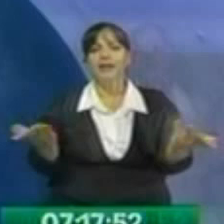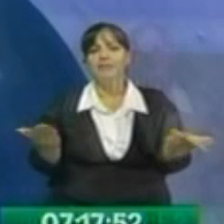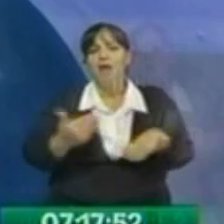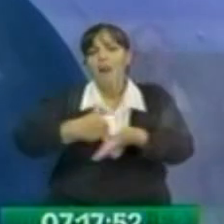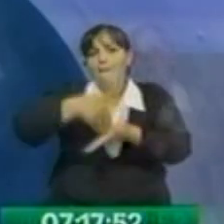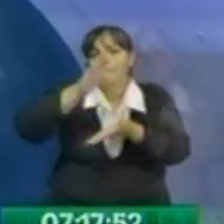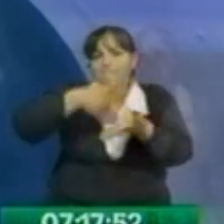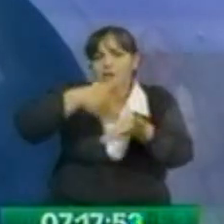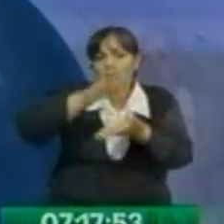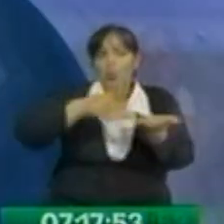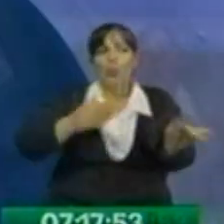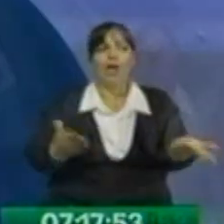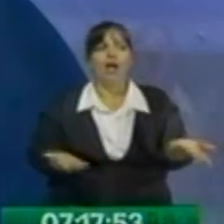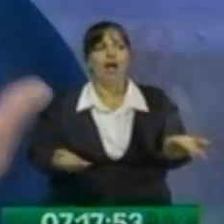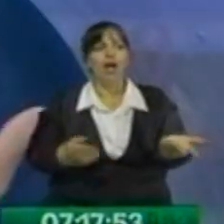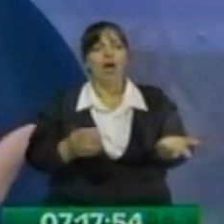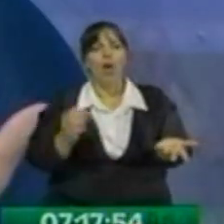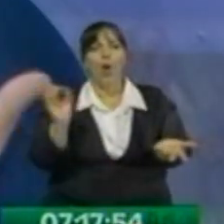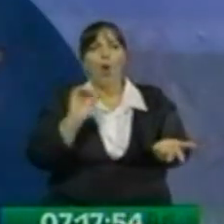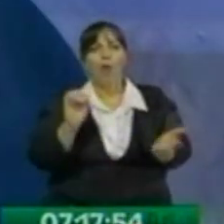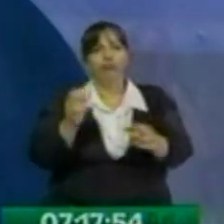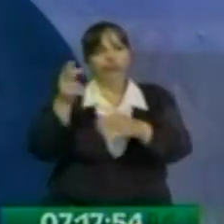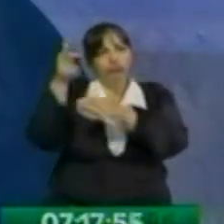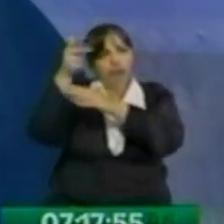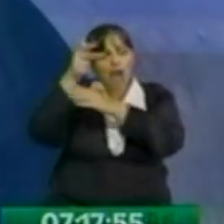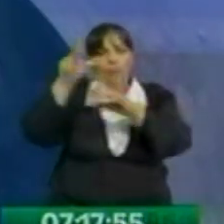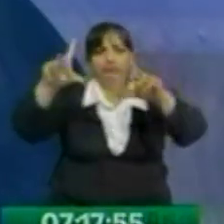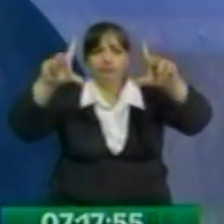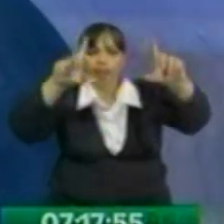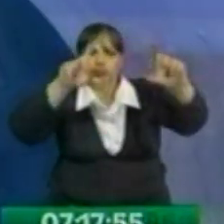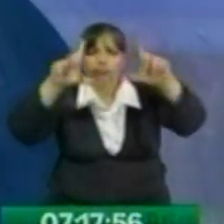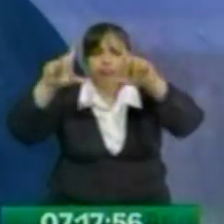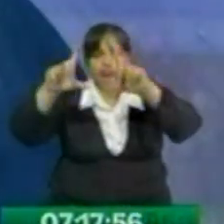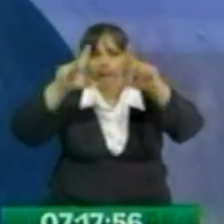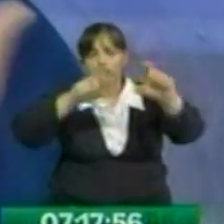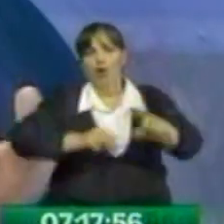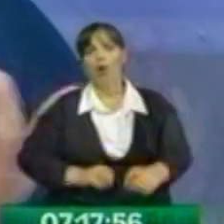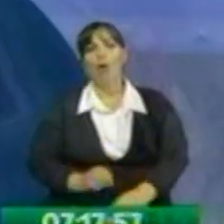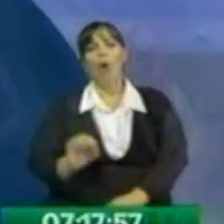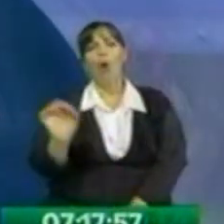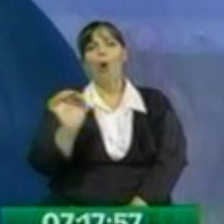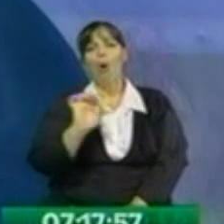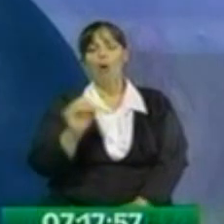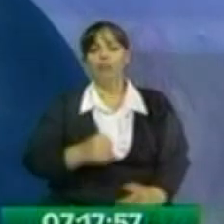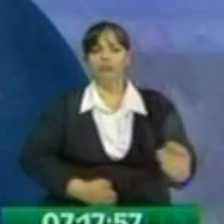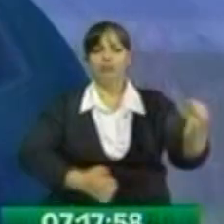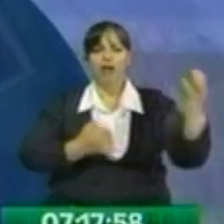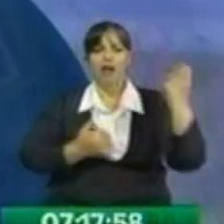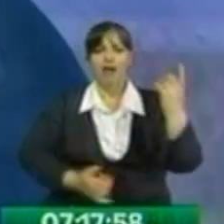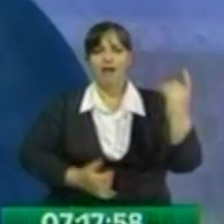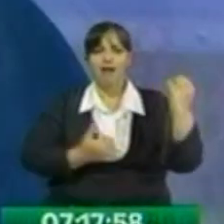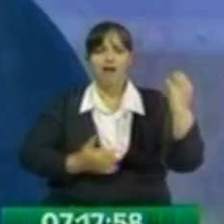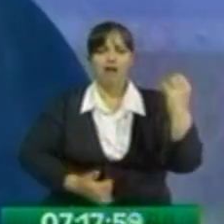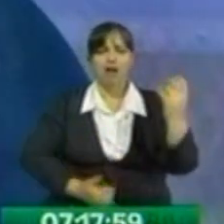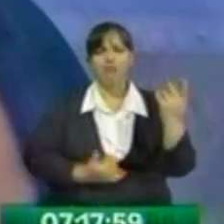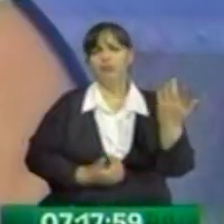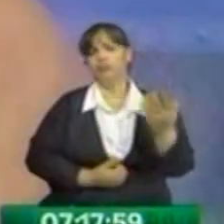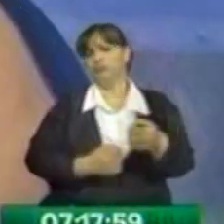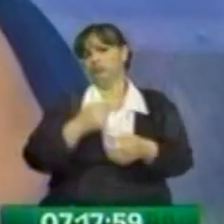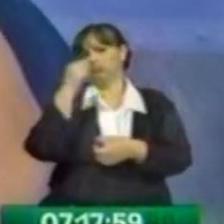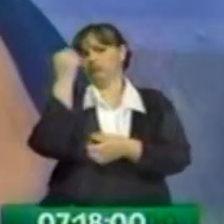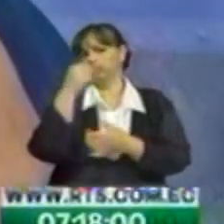acuarelas, óleos, cámaras fotográficas, cámaras de cine, micrófonos, etcétera. Todos los insumos